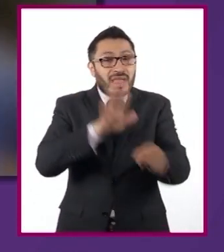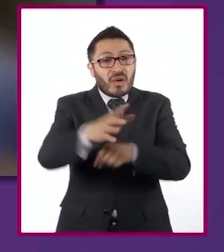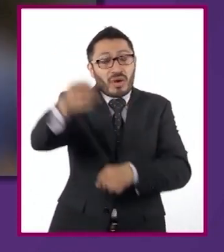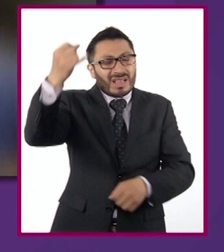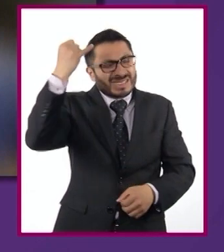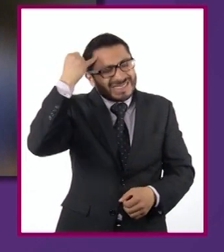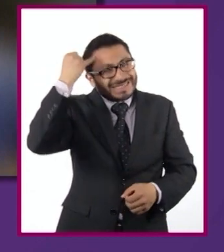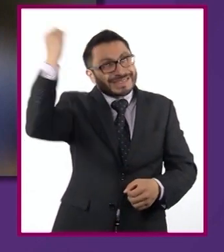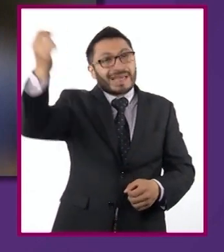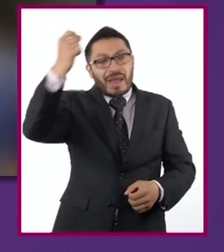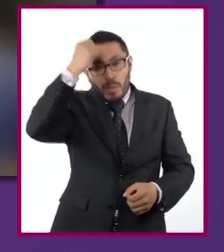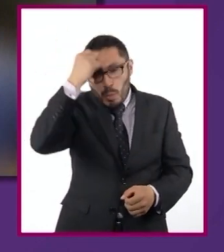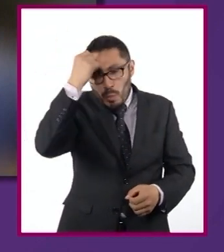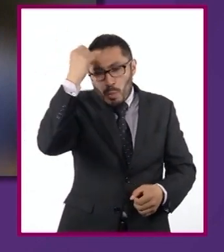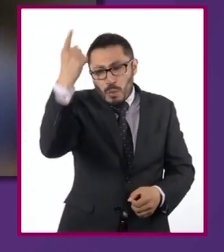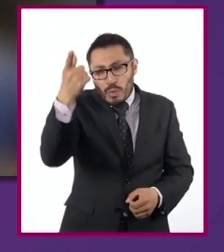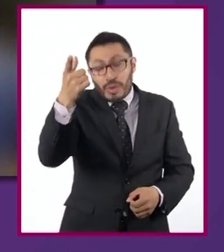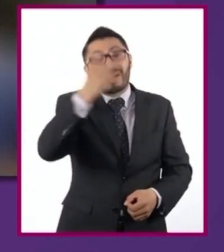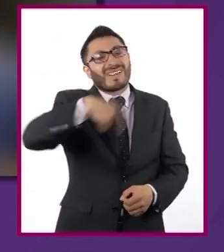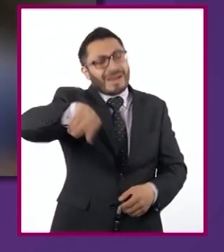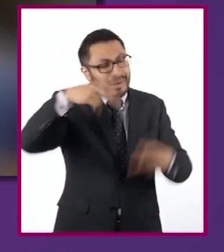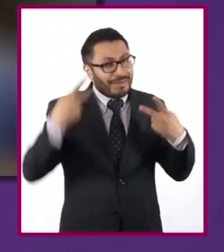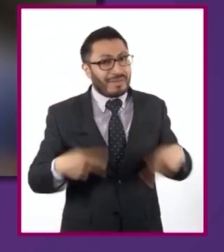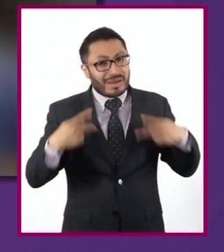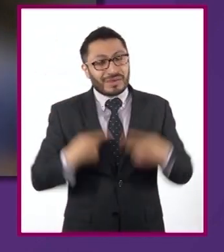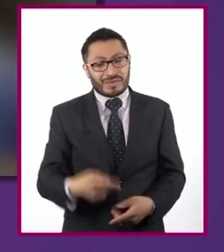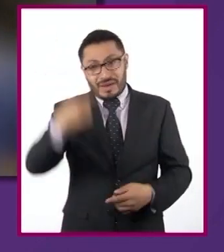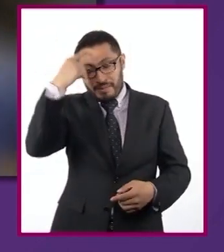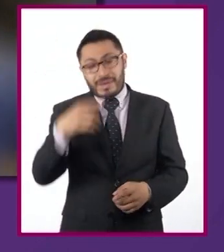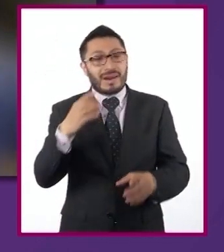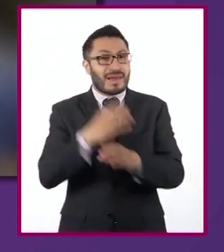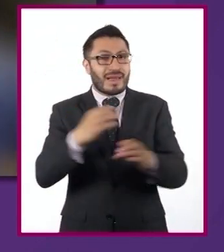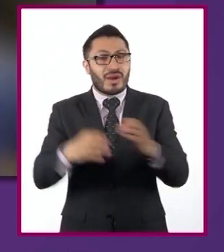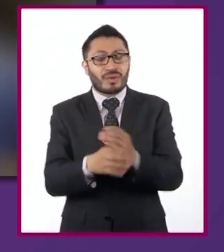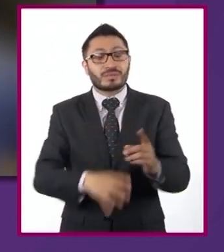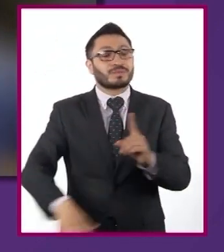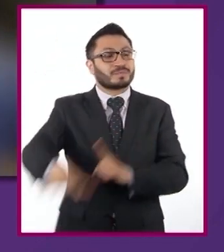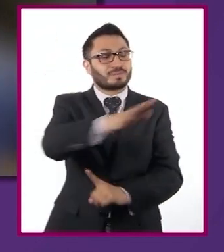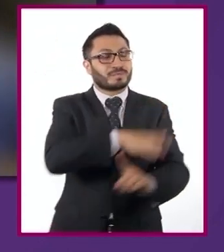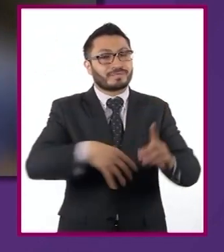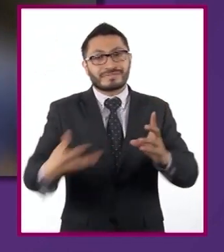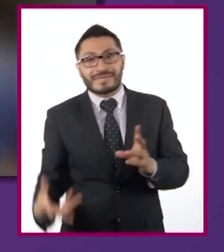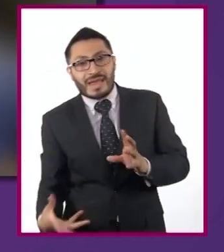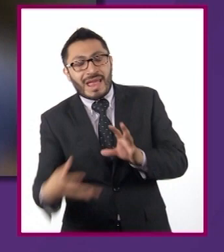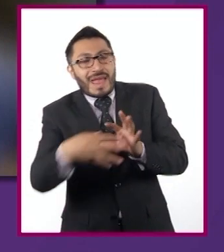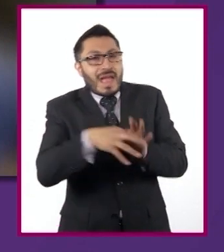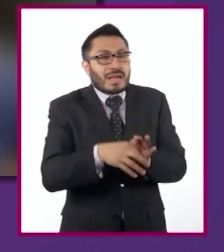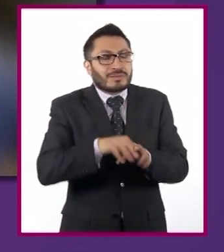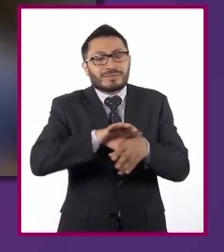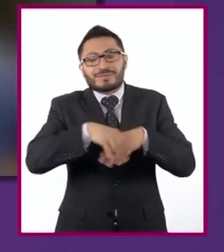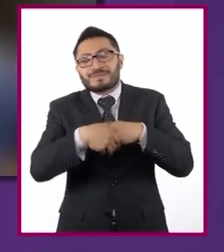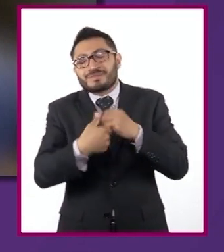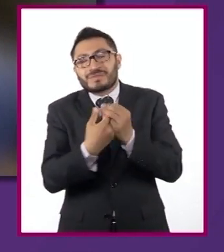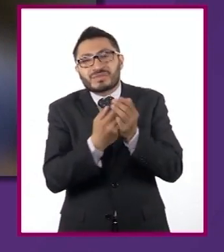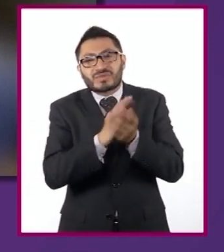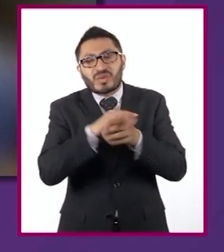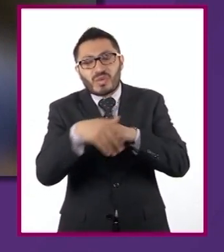es justamente tomar los elementos que tenemos a nuestro alrededor, mezclarlos,